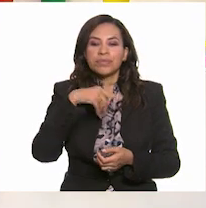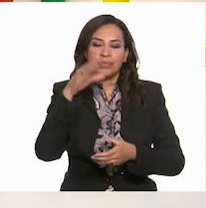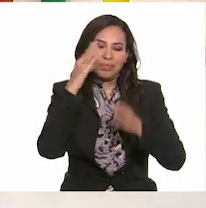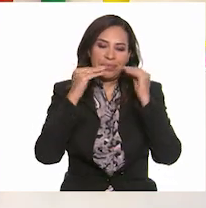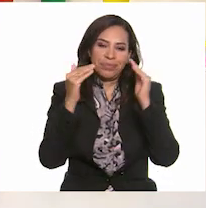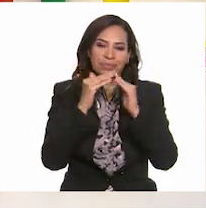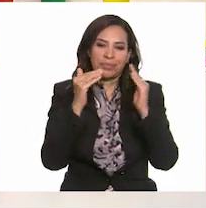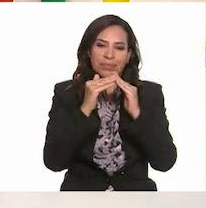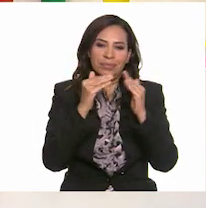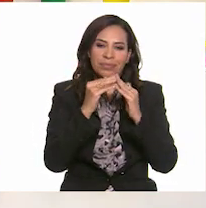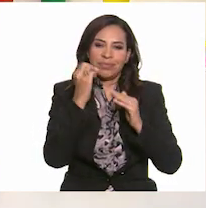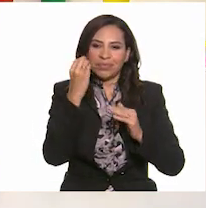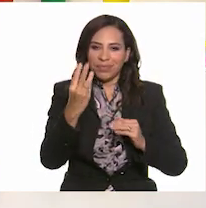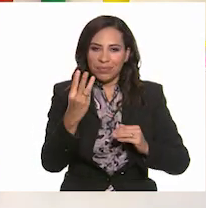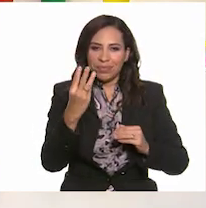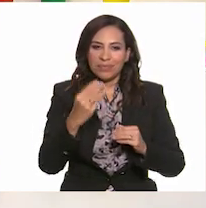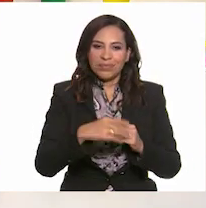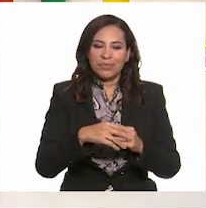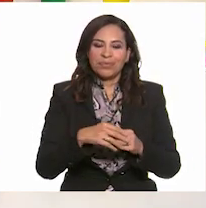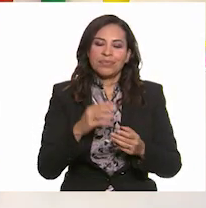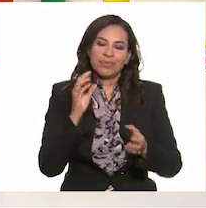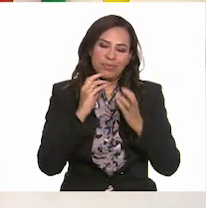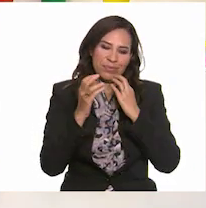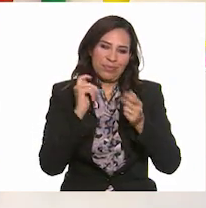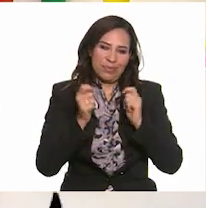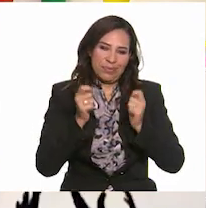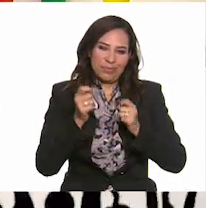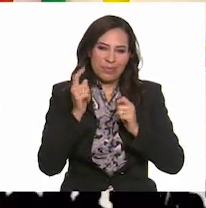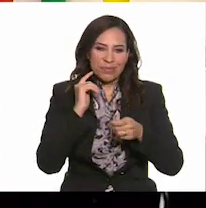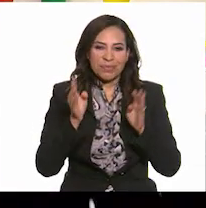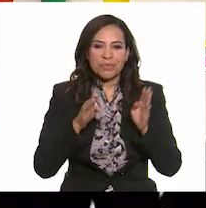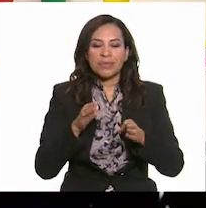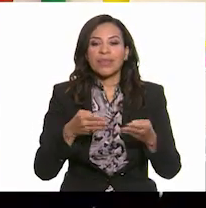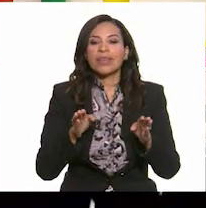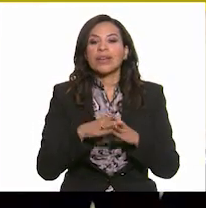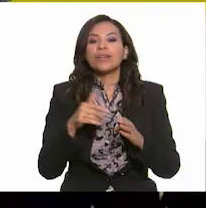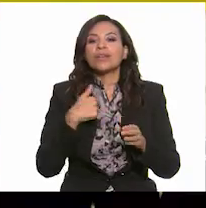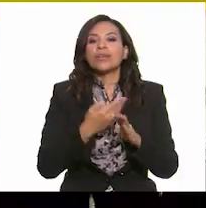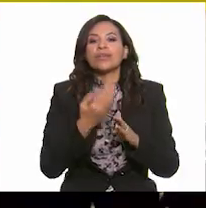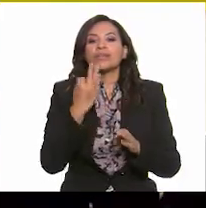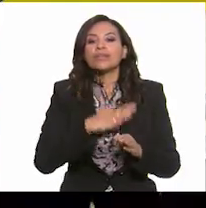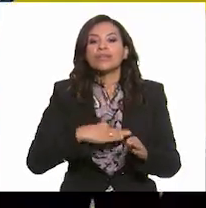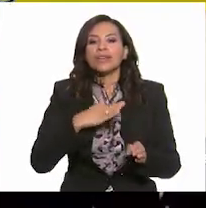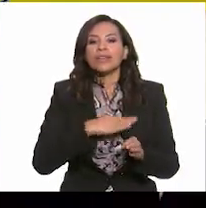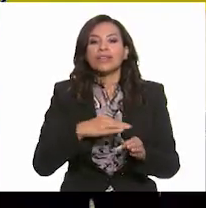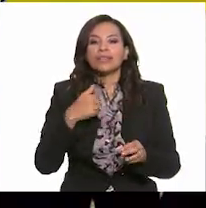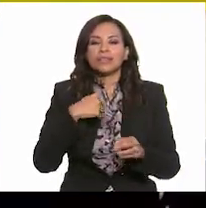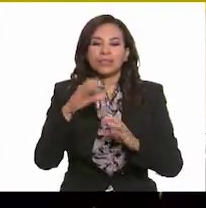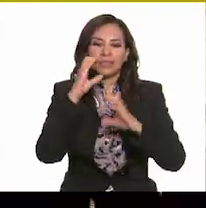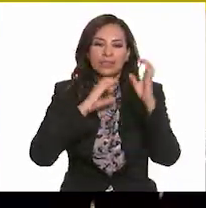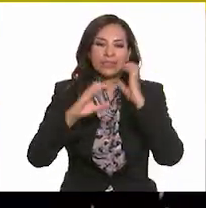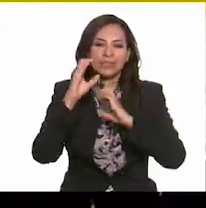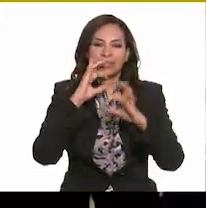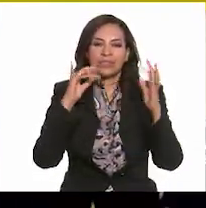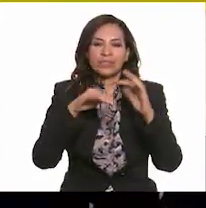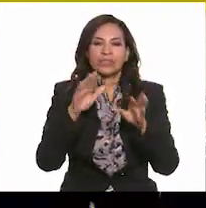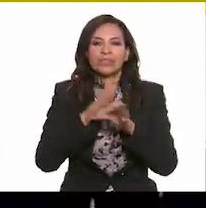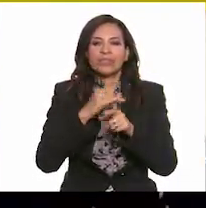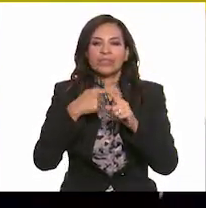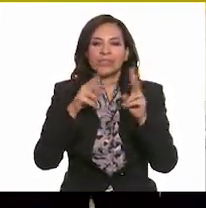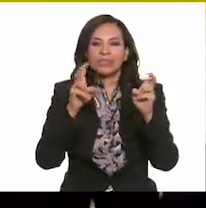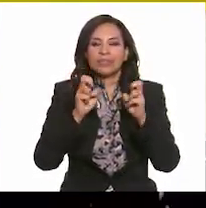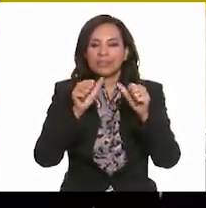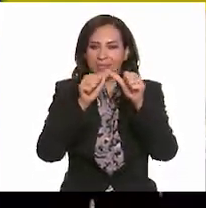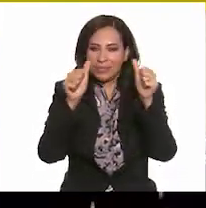aprende en casa. ¡Tres! ¡Tú, tú, tú, tú, tú! ¡Yo estoy muy feliz en mi concierto de la materia